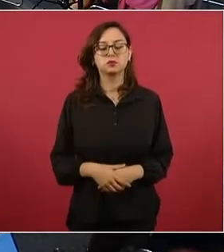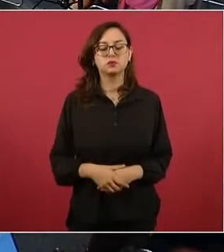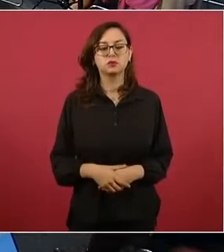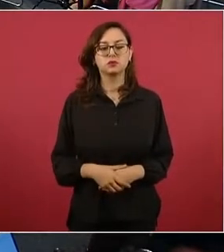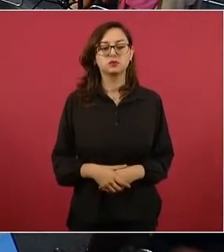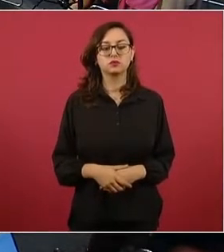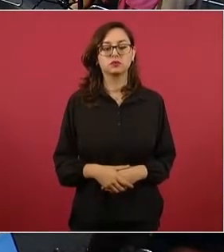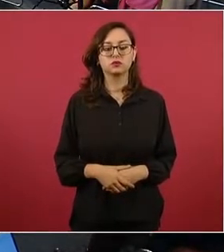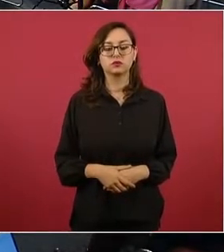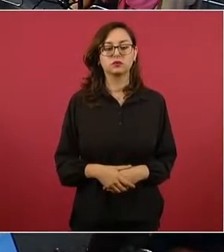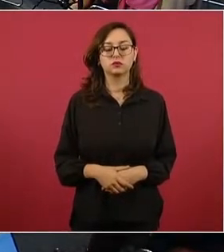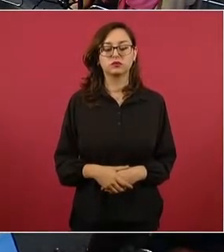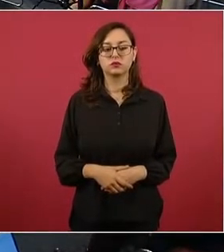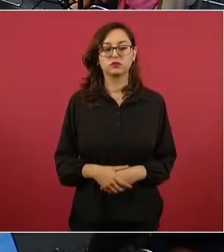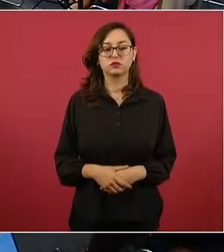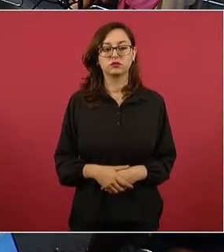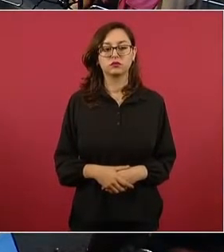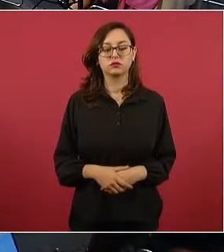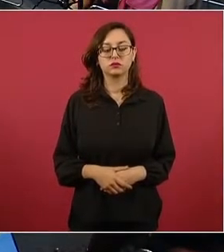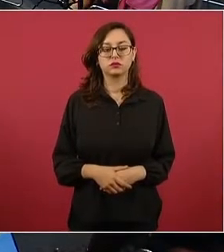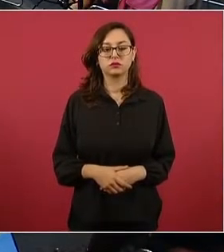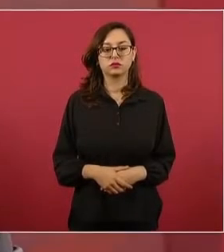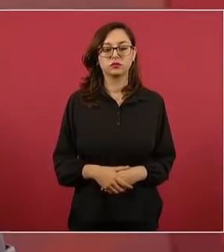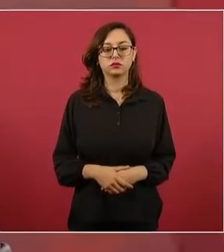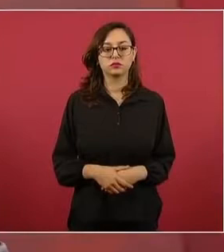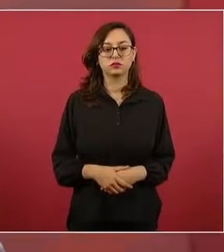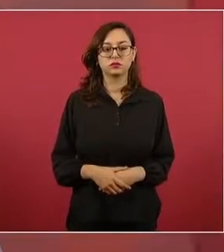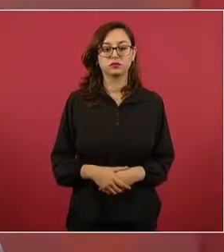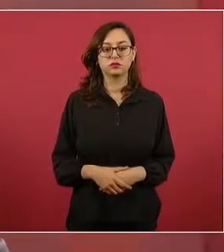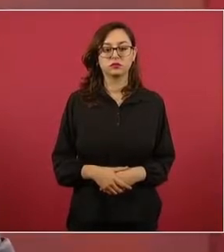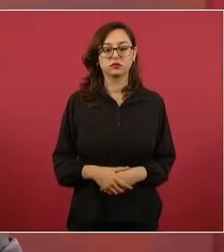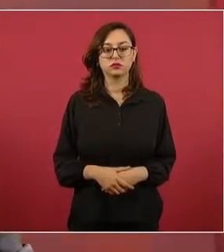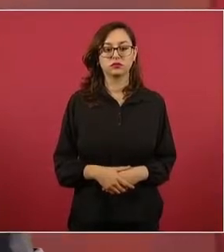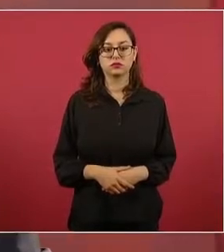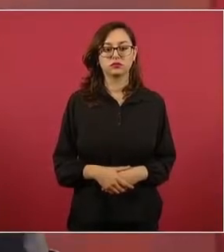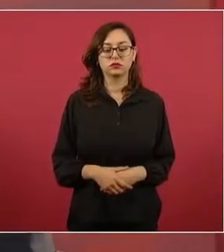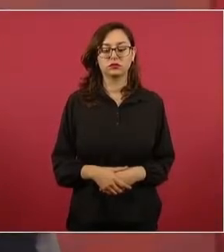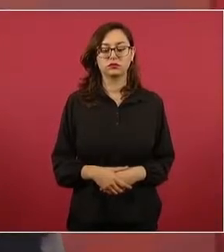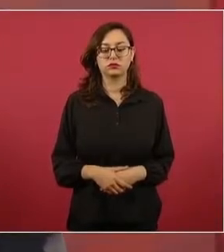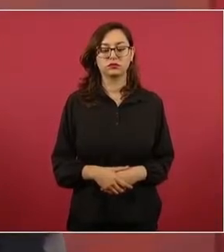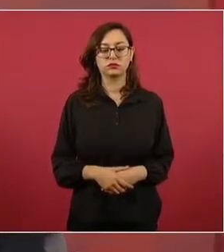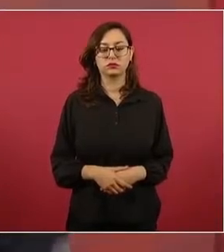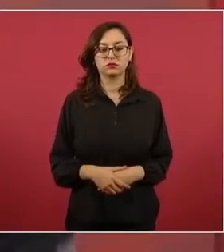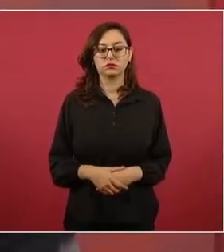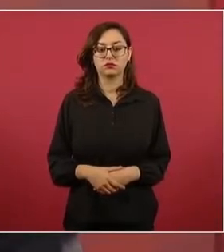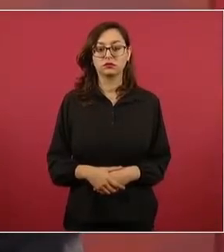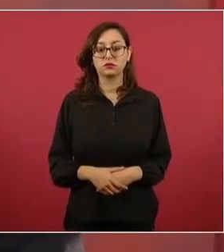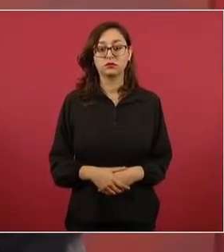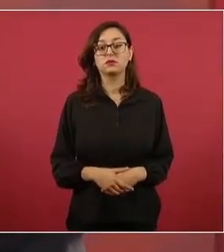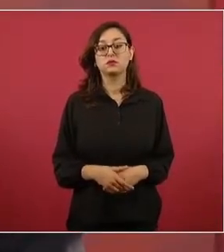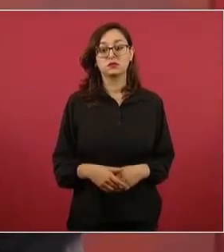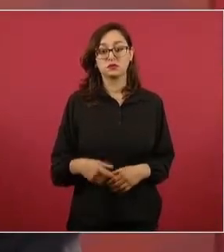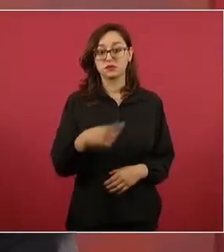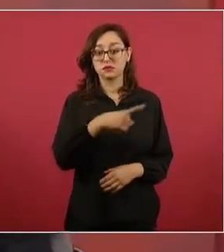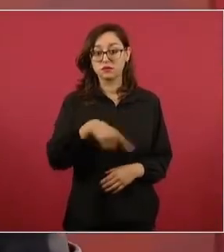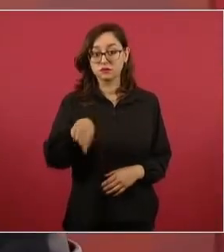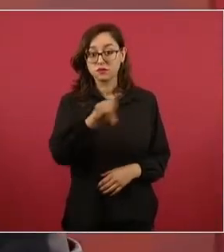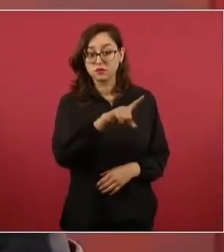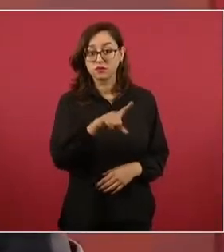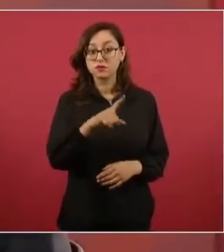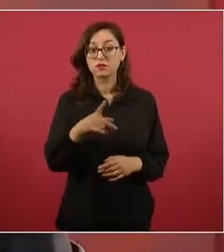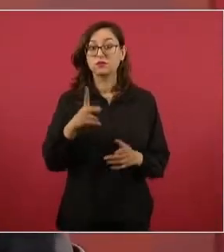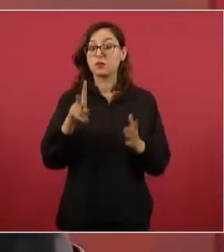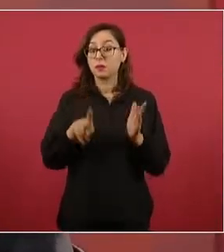No, pero es que en el último comunicado o en las declaraciones hablaban, ¿sí?, en